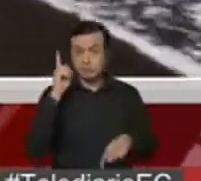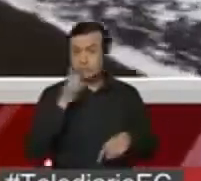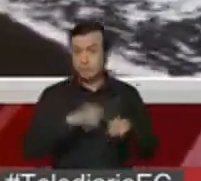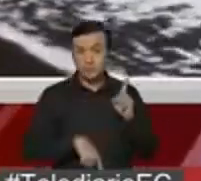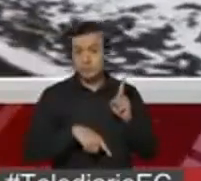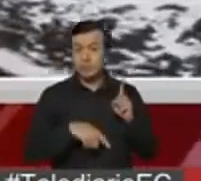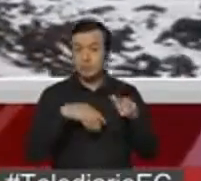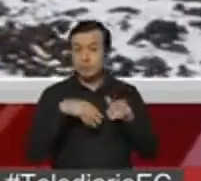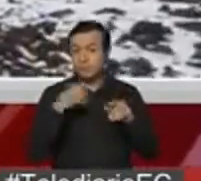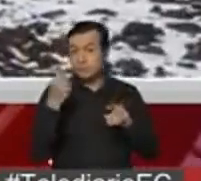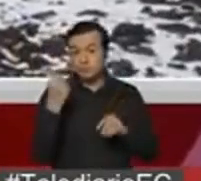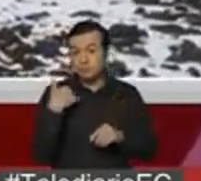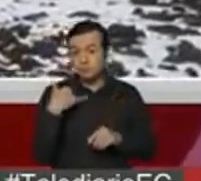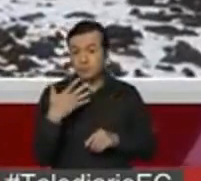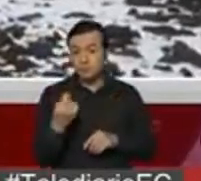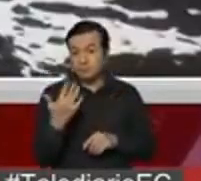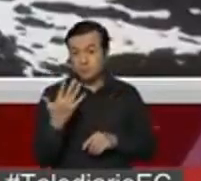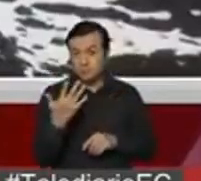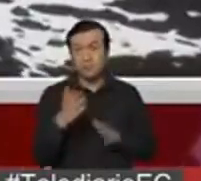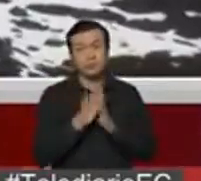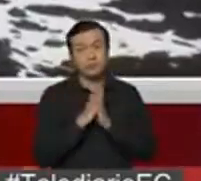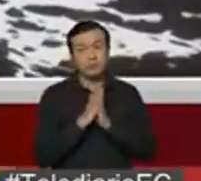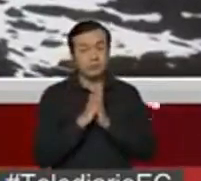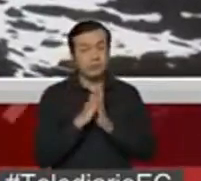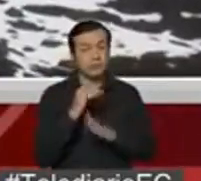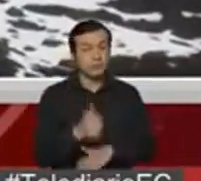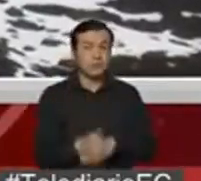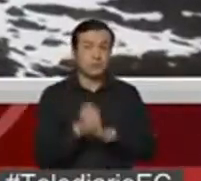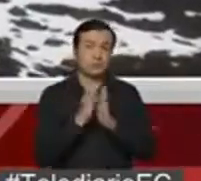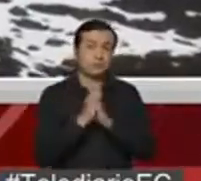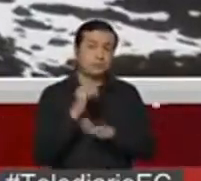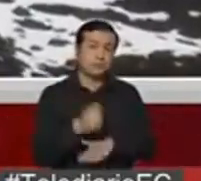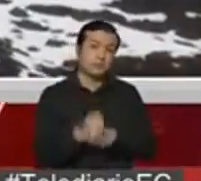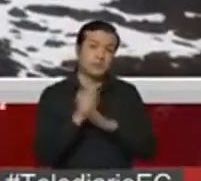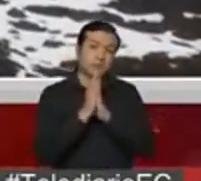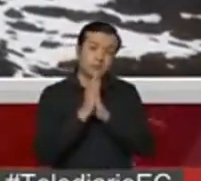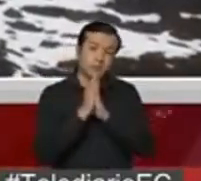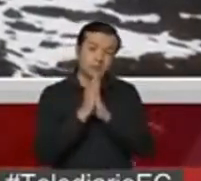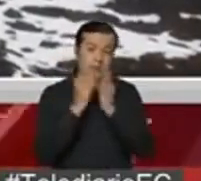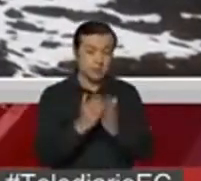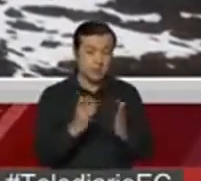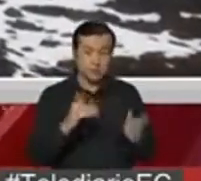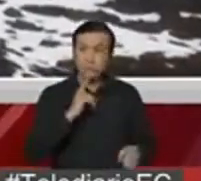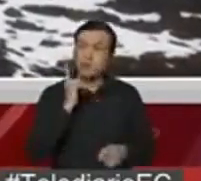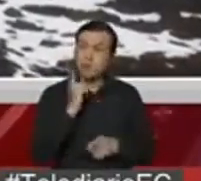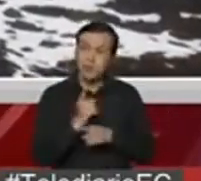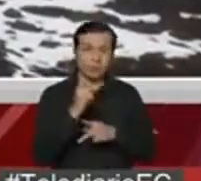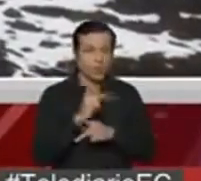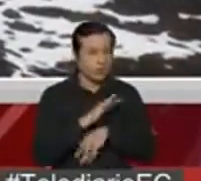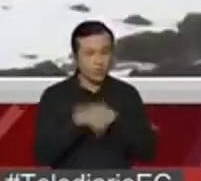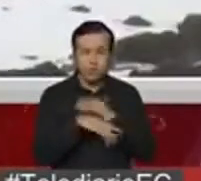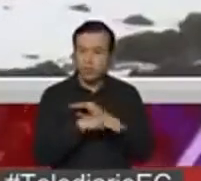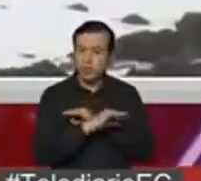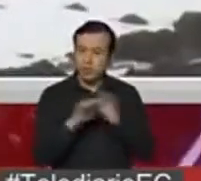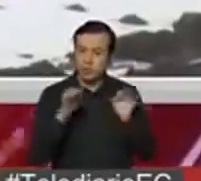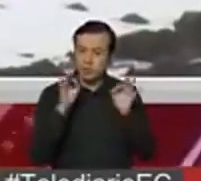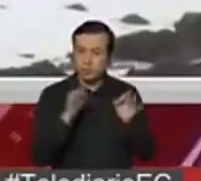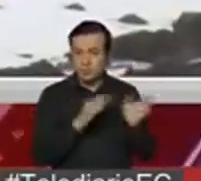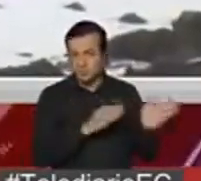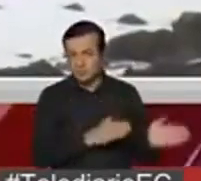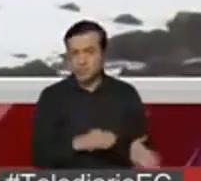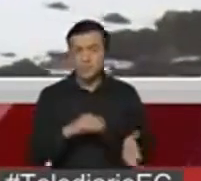ese ingreso. Entonces, hago un llamado a las autoridades nacionales para que, obviamente, guardando las medidas de seguridad, pero